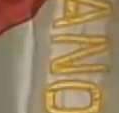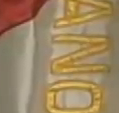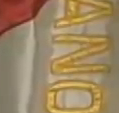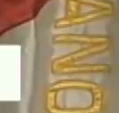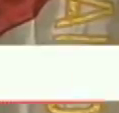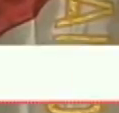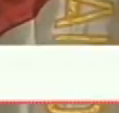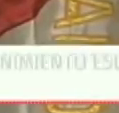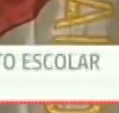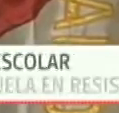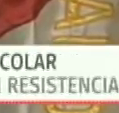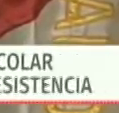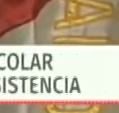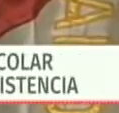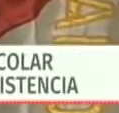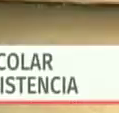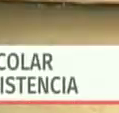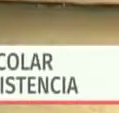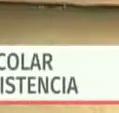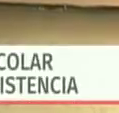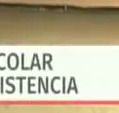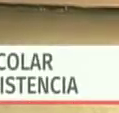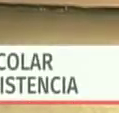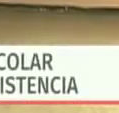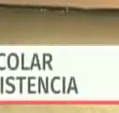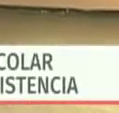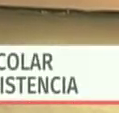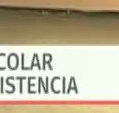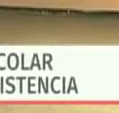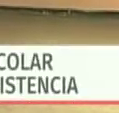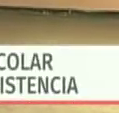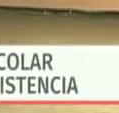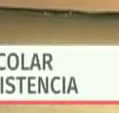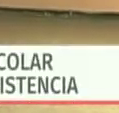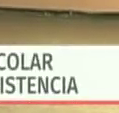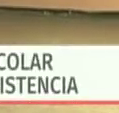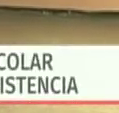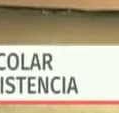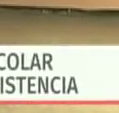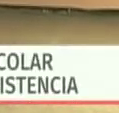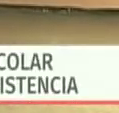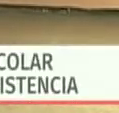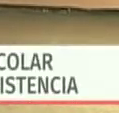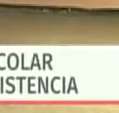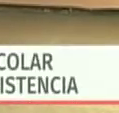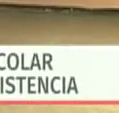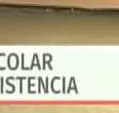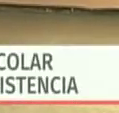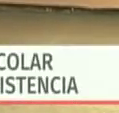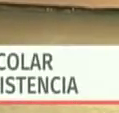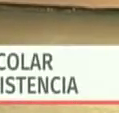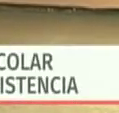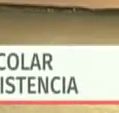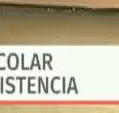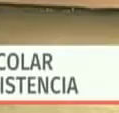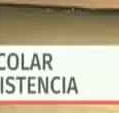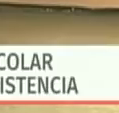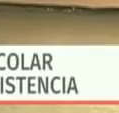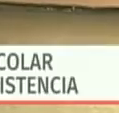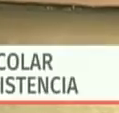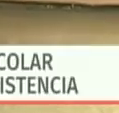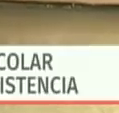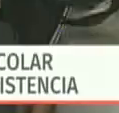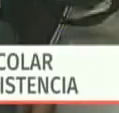materiales, con esfuerzo, con herramientas, y que esto forma parte de ese motor y de esa fuerza que se impulsa con el trabajo voluntario de la comunidad organizada.